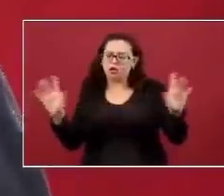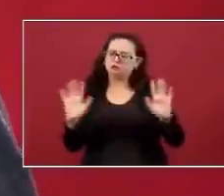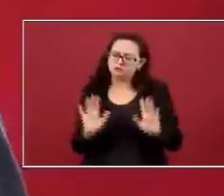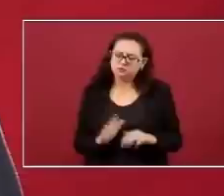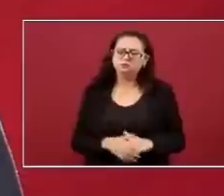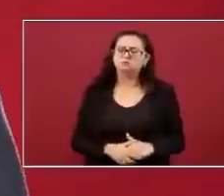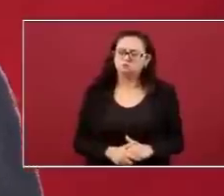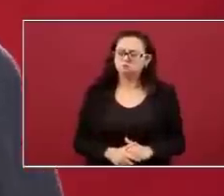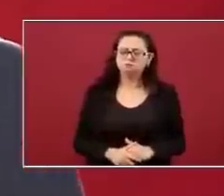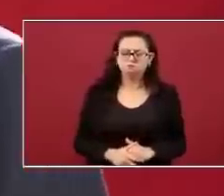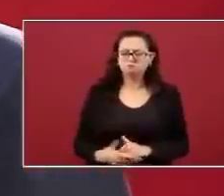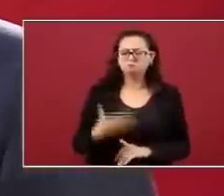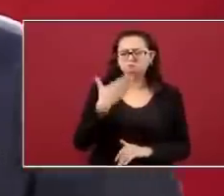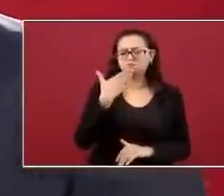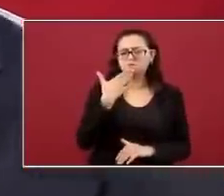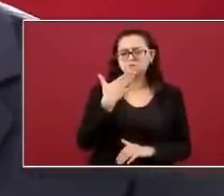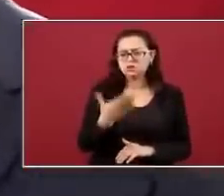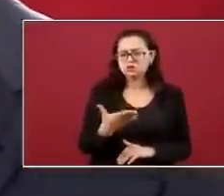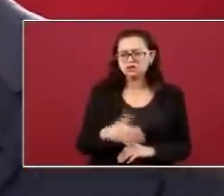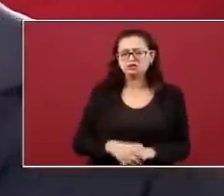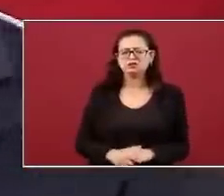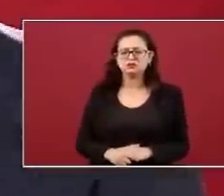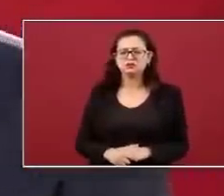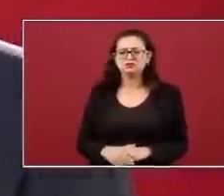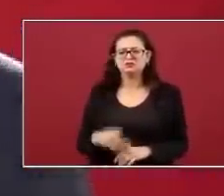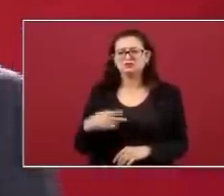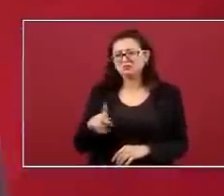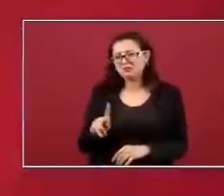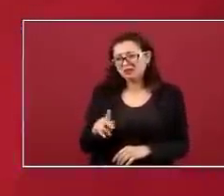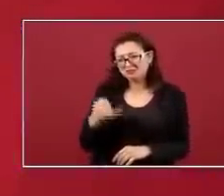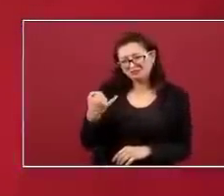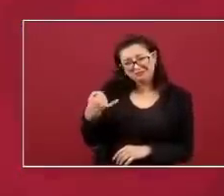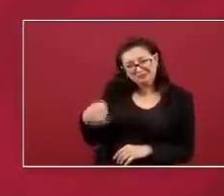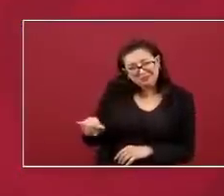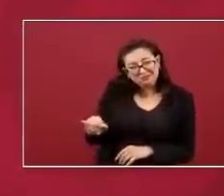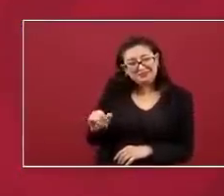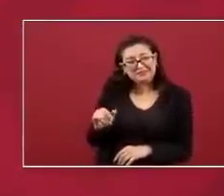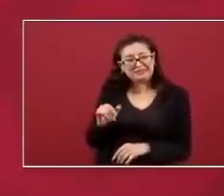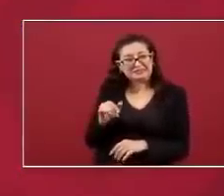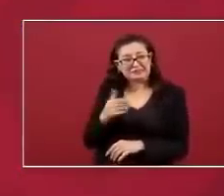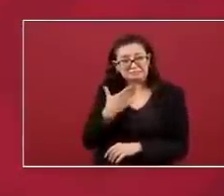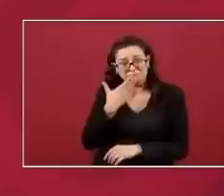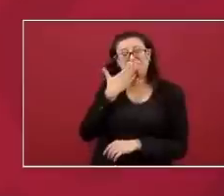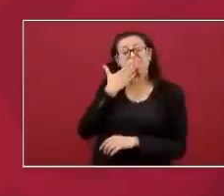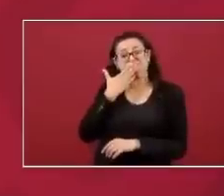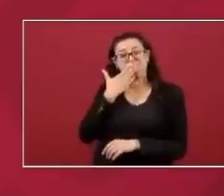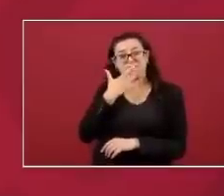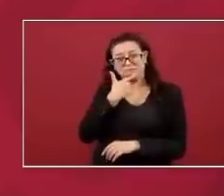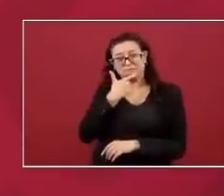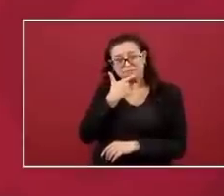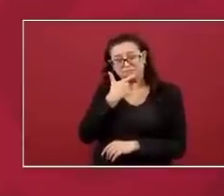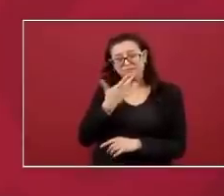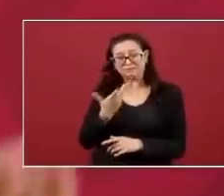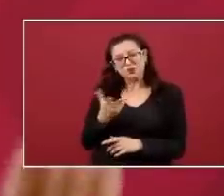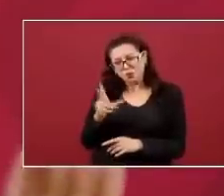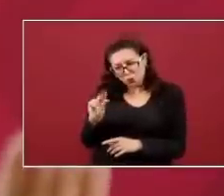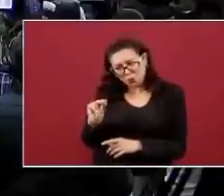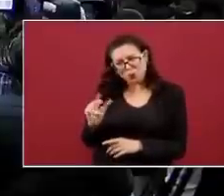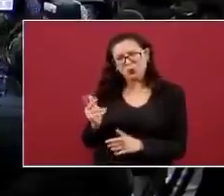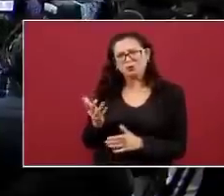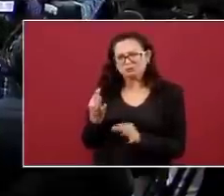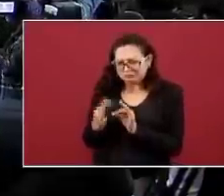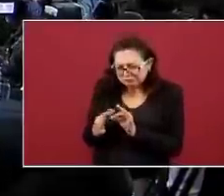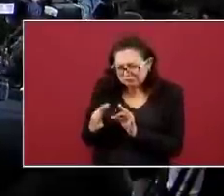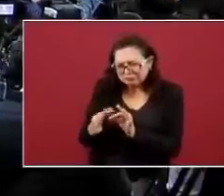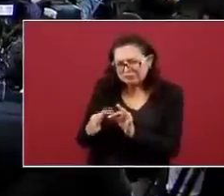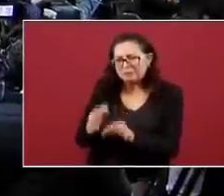más que no hagan el ridículo, que hagan bien las cosas.